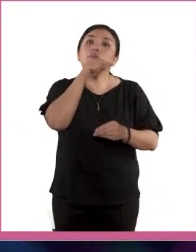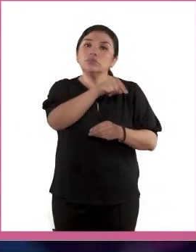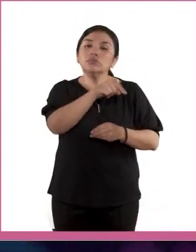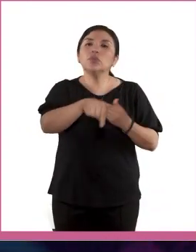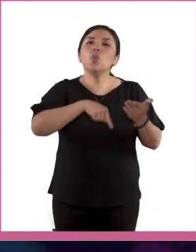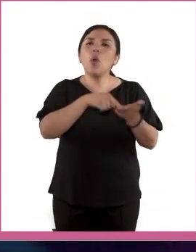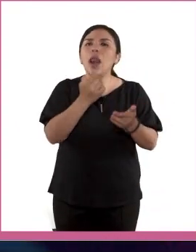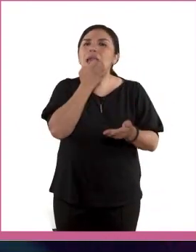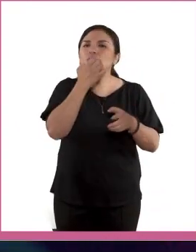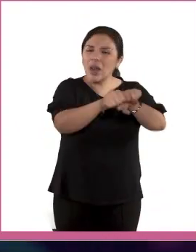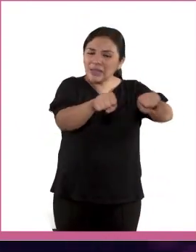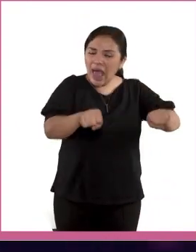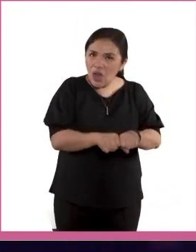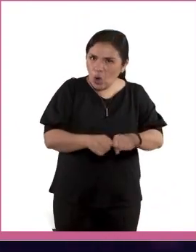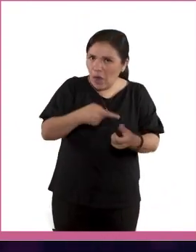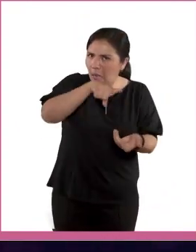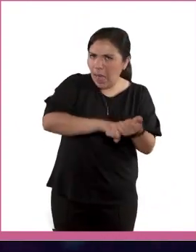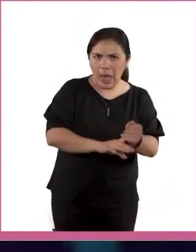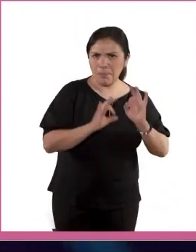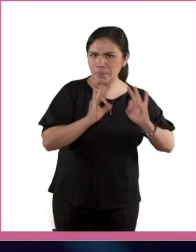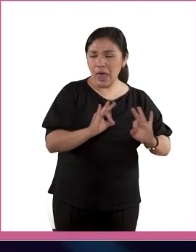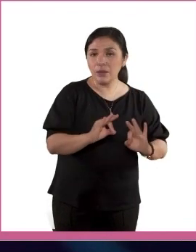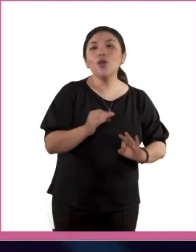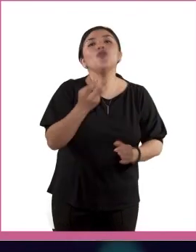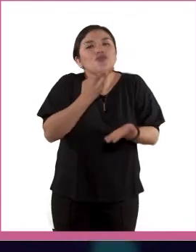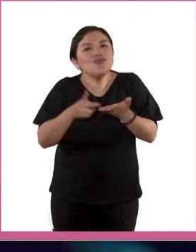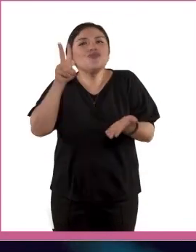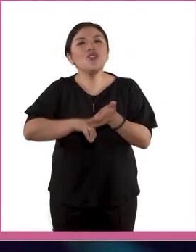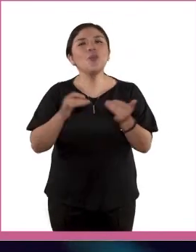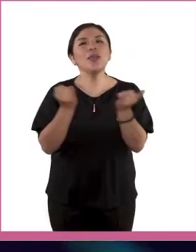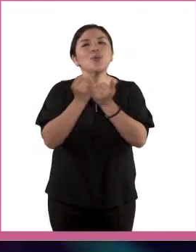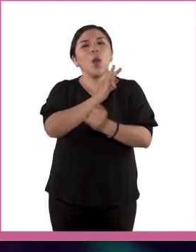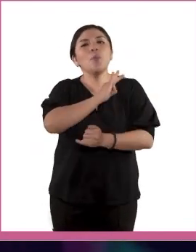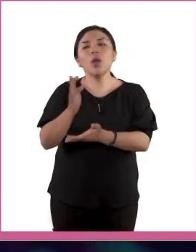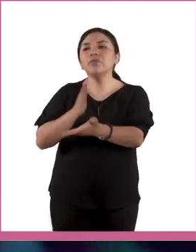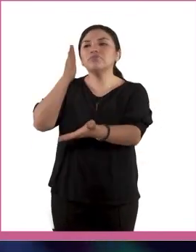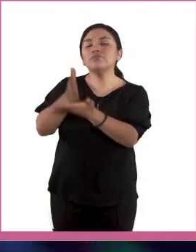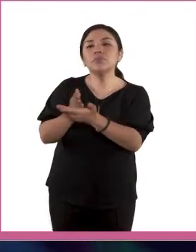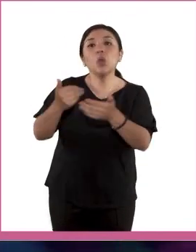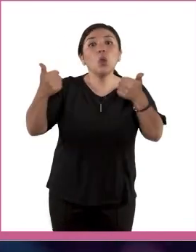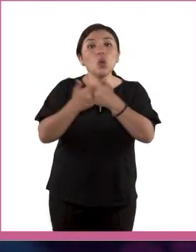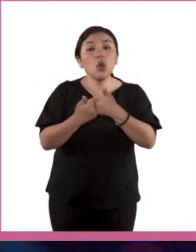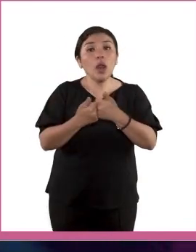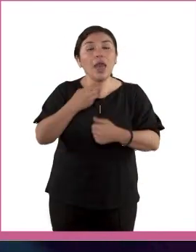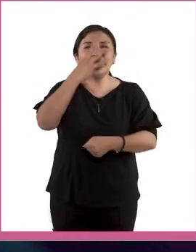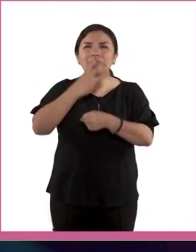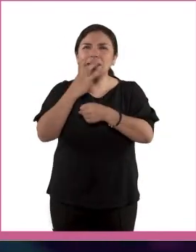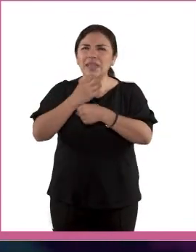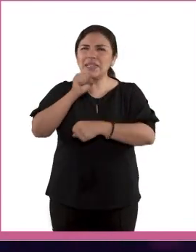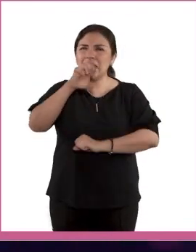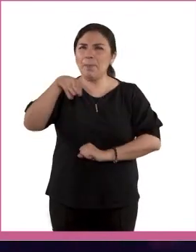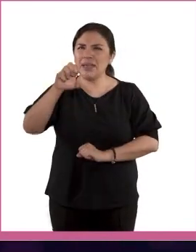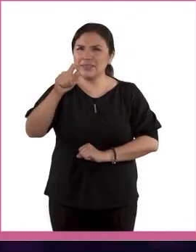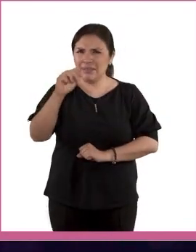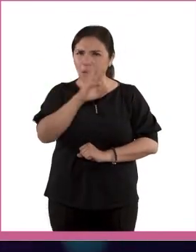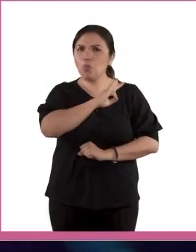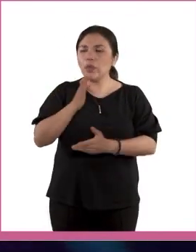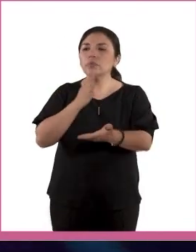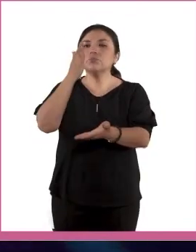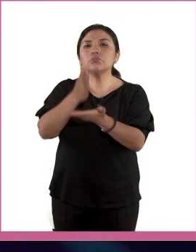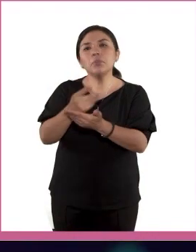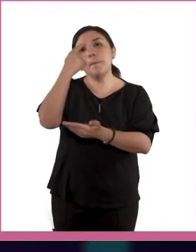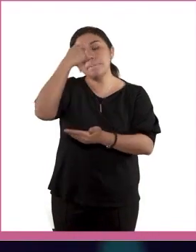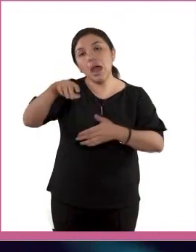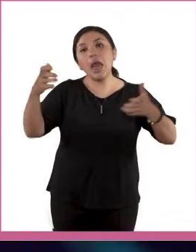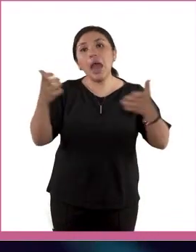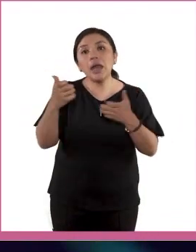formación en el sistema escolarizado propiamente y tenemos también la oportunidad a partir del tercer